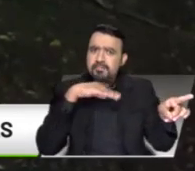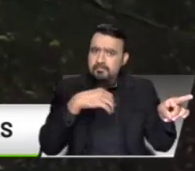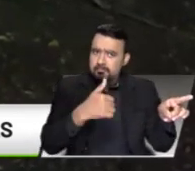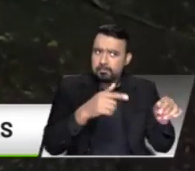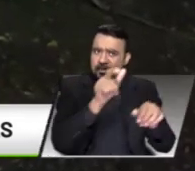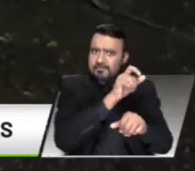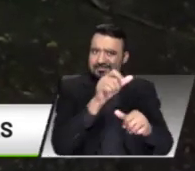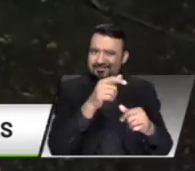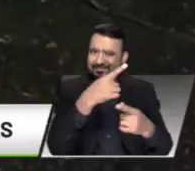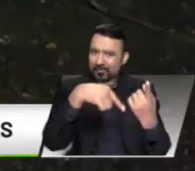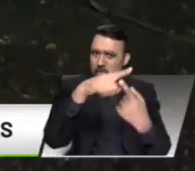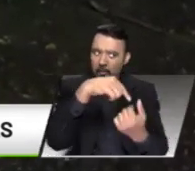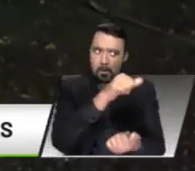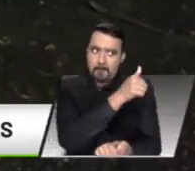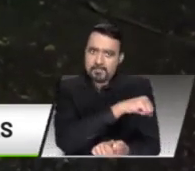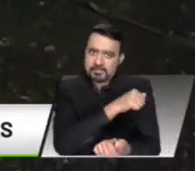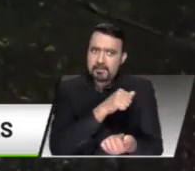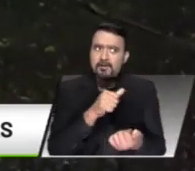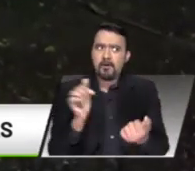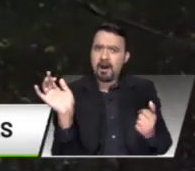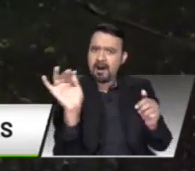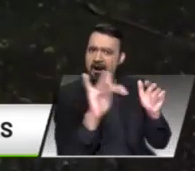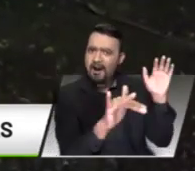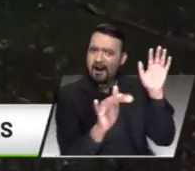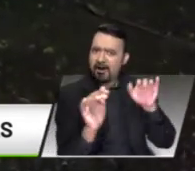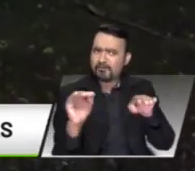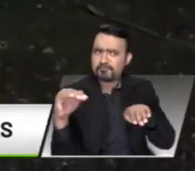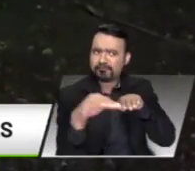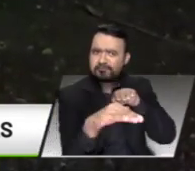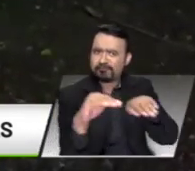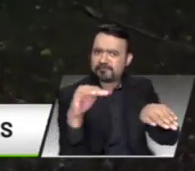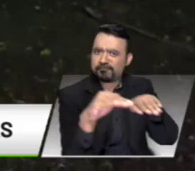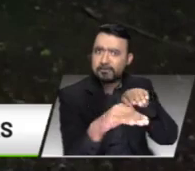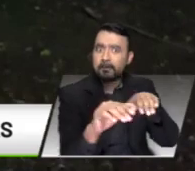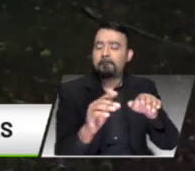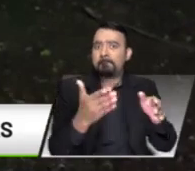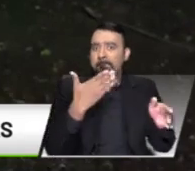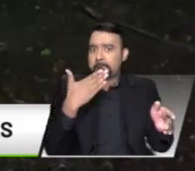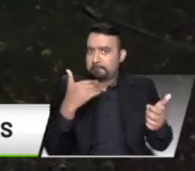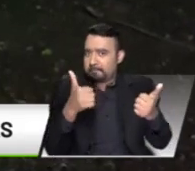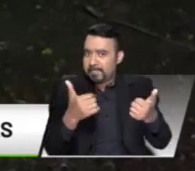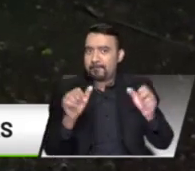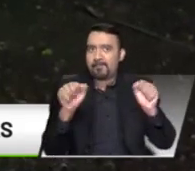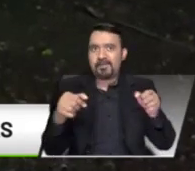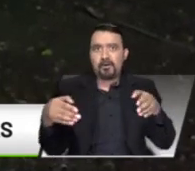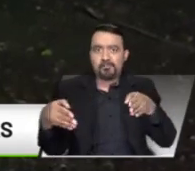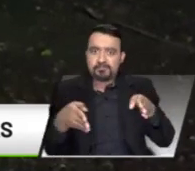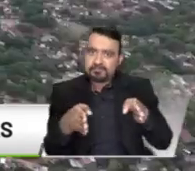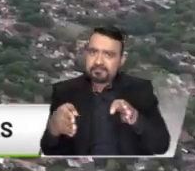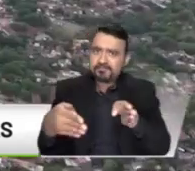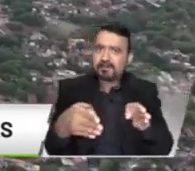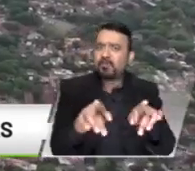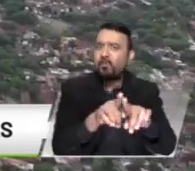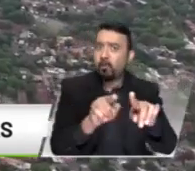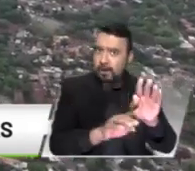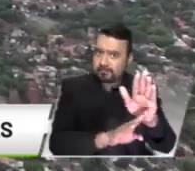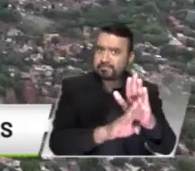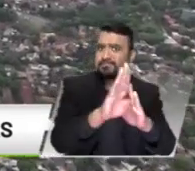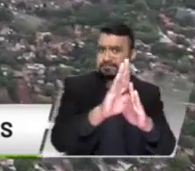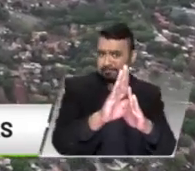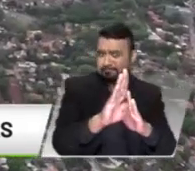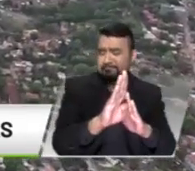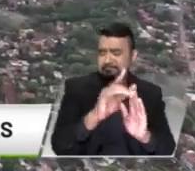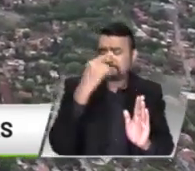turismo. Es la oportunidad de seguir mejorando las vías. Es la oportunidad de desarrollo. El aeropuerto